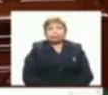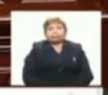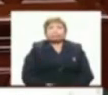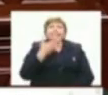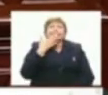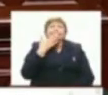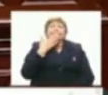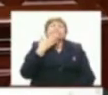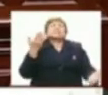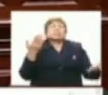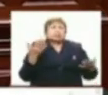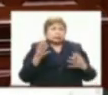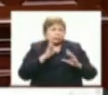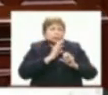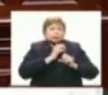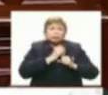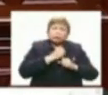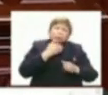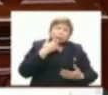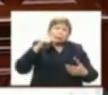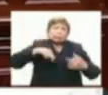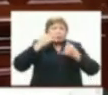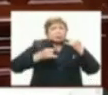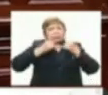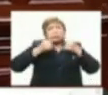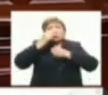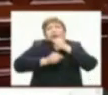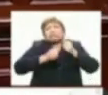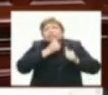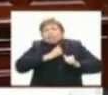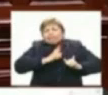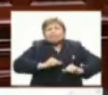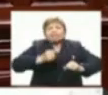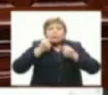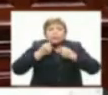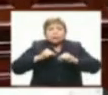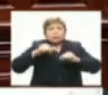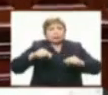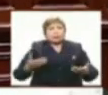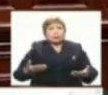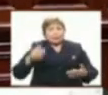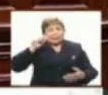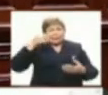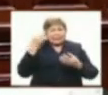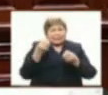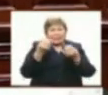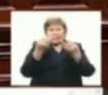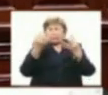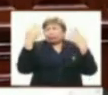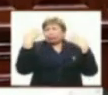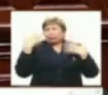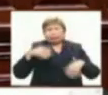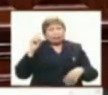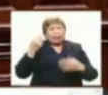¿Quién no se conmovió durante este último año con su esfuerzo y sacrificio? Cientos han fallecido durante